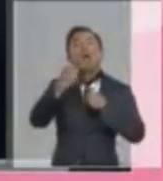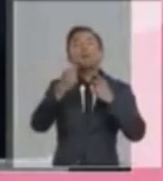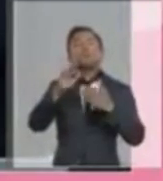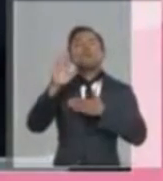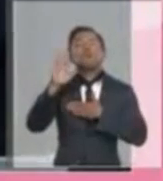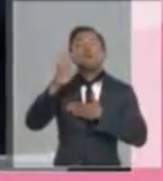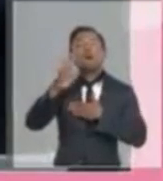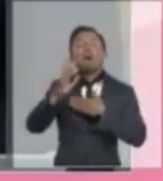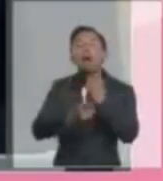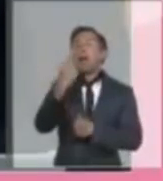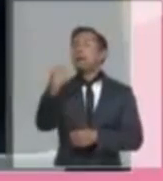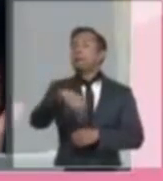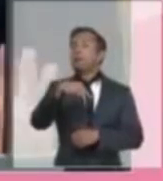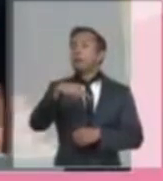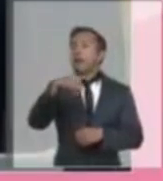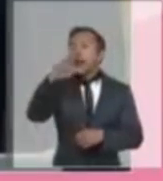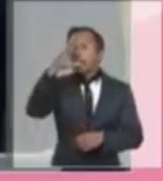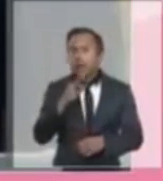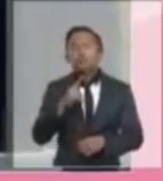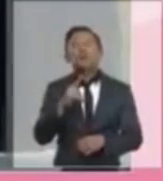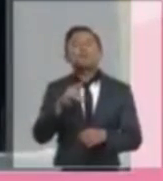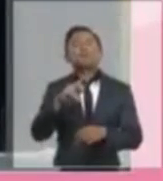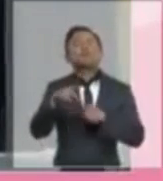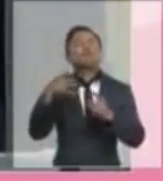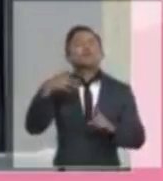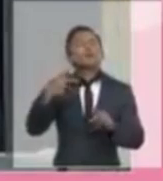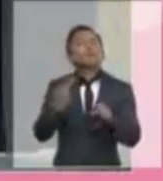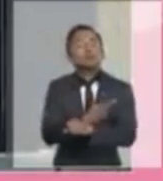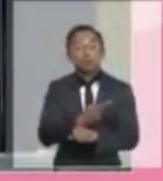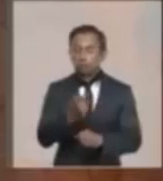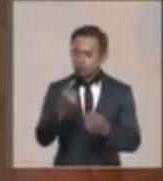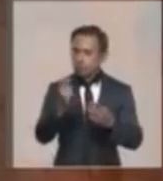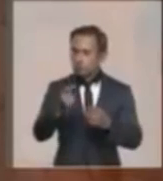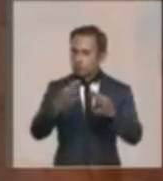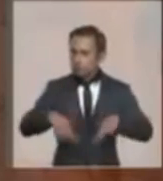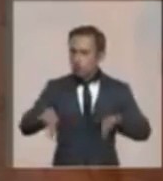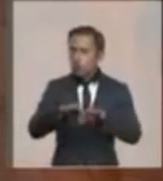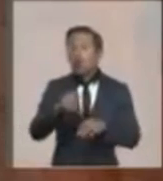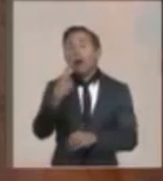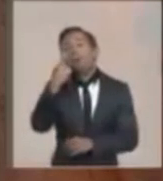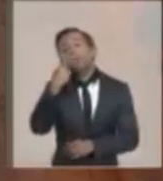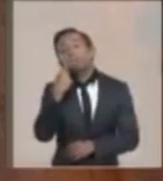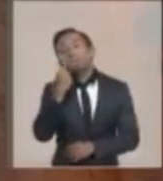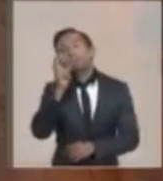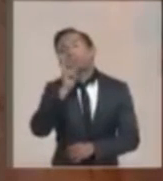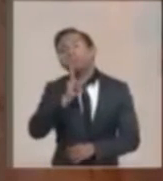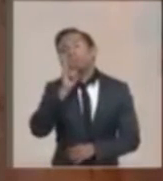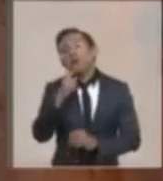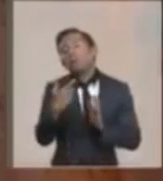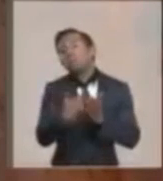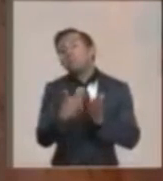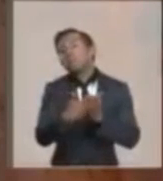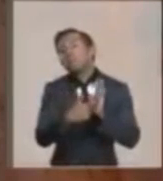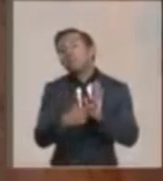Bueno, desde luego la rendición de cuentas es parte fundamental y yo no me voy a ir con la idea de que va a haber un